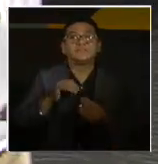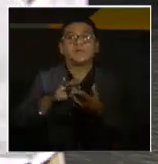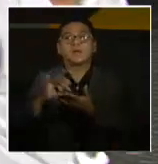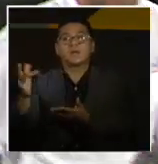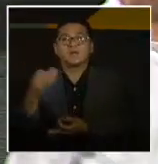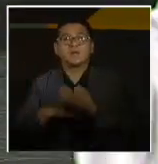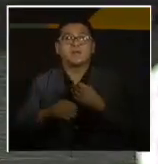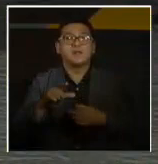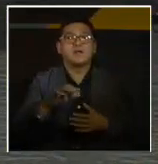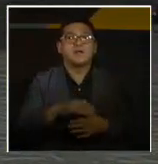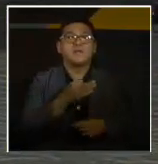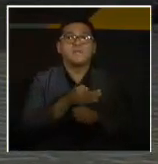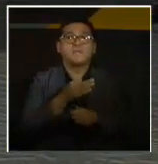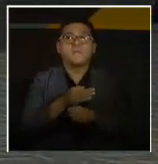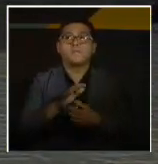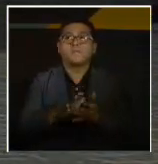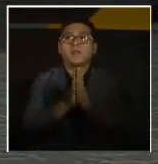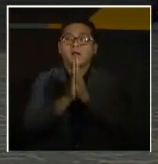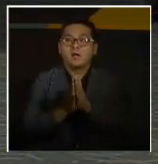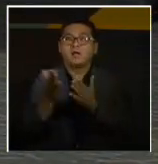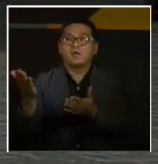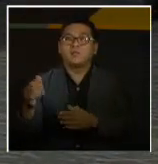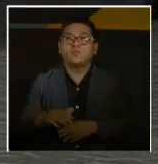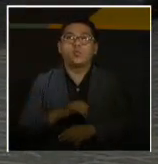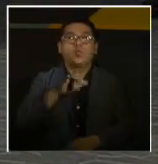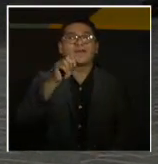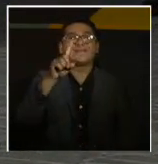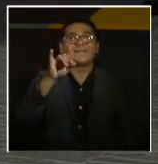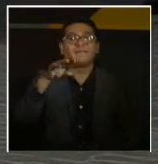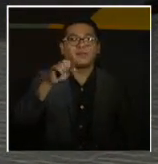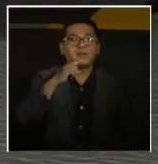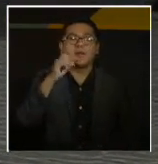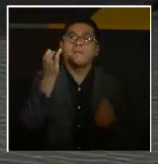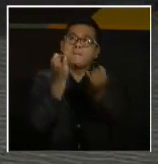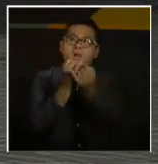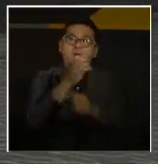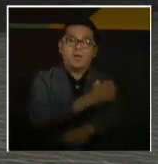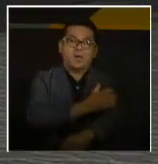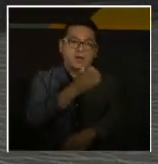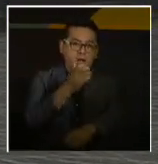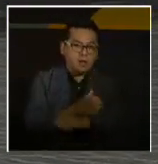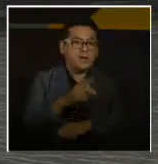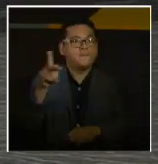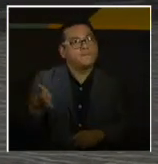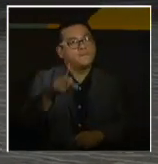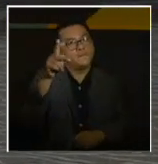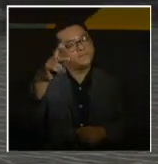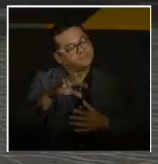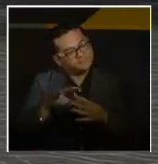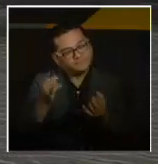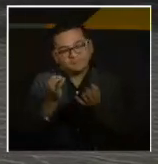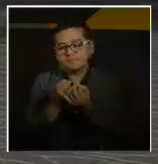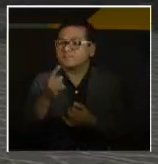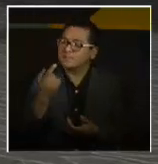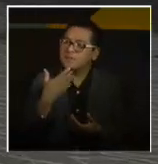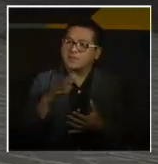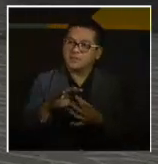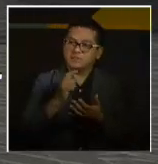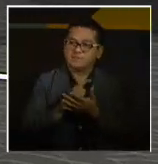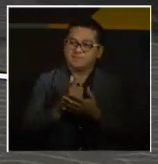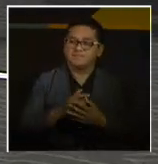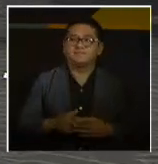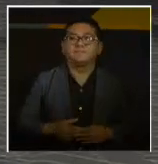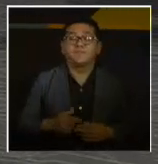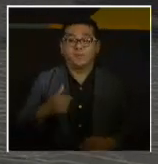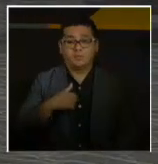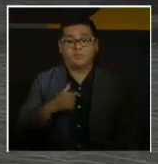Muchísimas gracias, candidato. En ese momento le pedimos al candidato Joaquín Díaz Mena que por favor nos acompañe con la pregunta de la especialista. Adelante, licenciado. Muchas